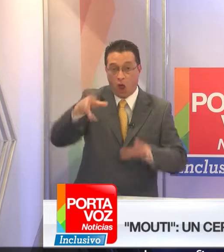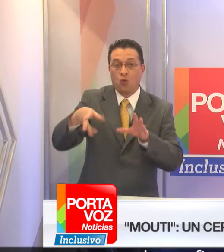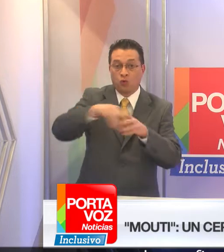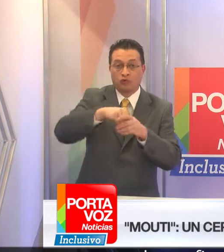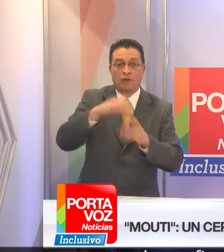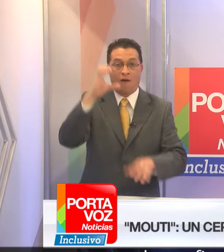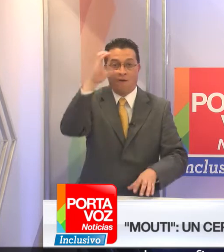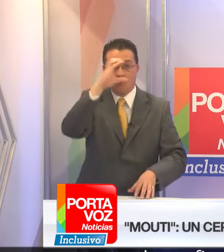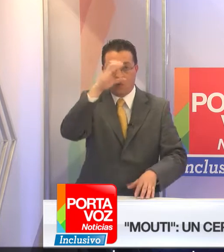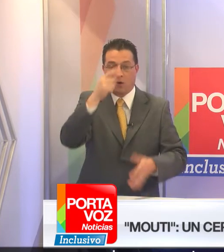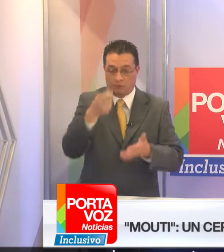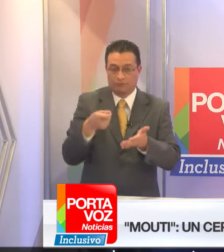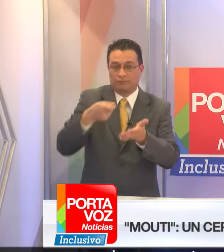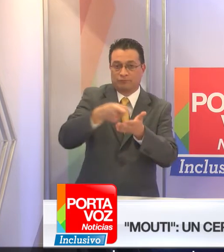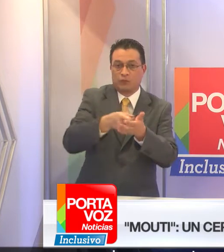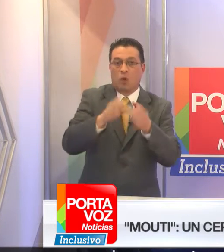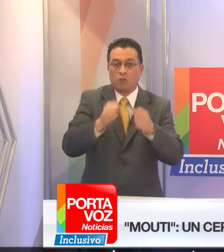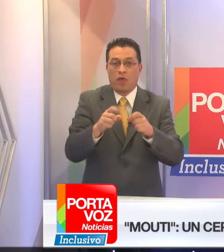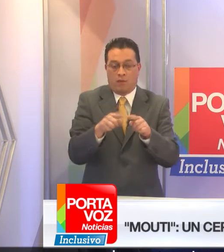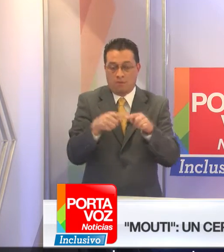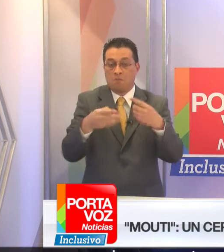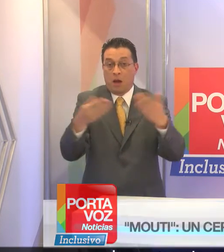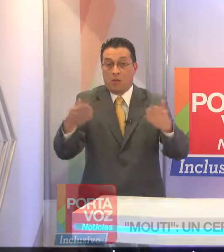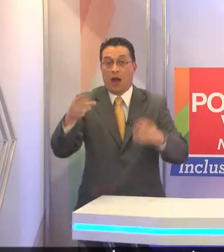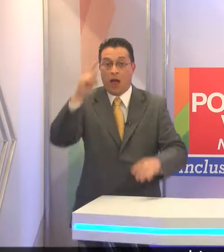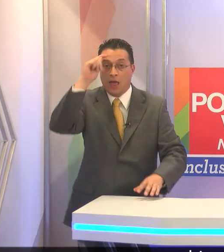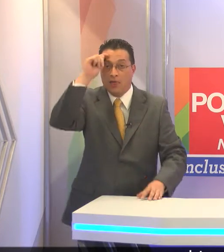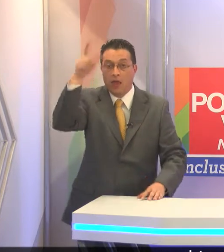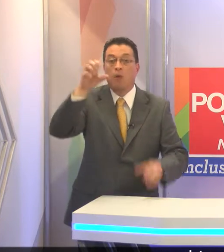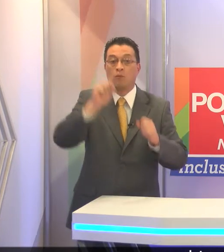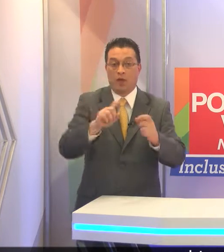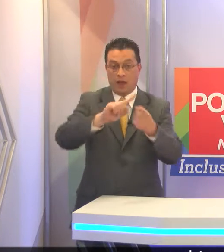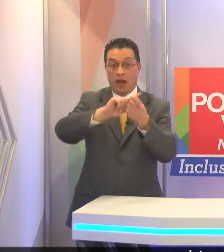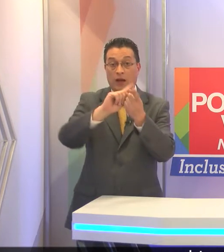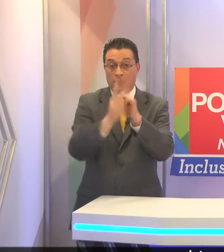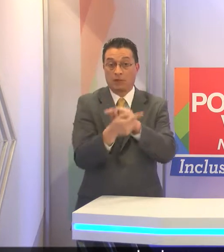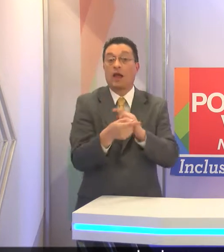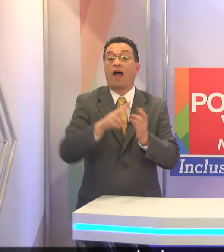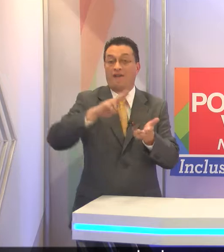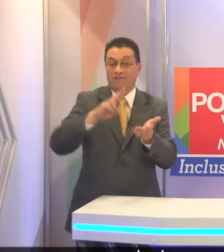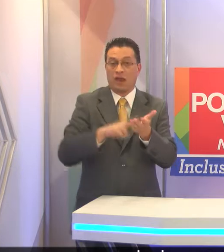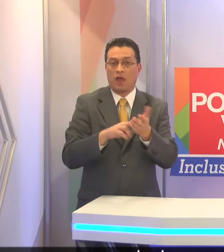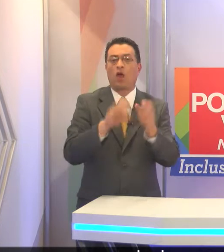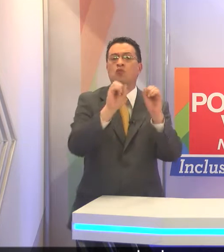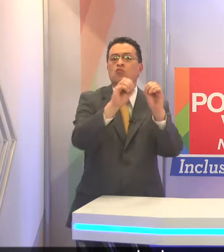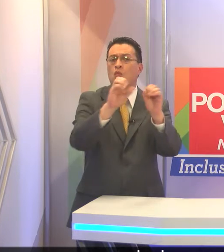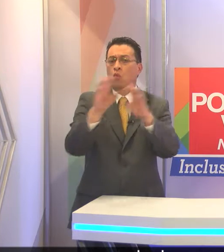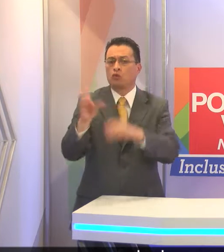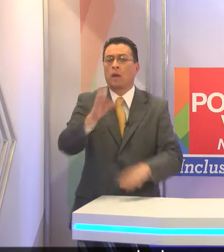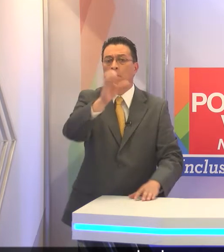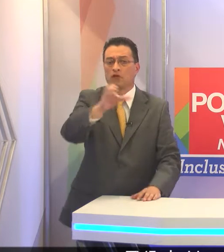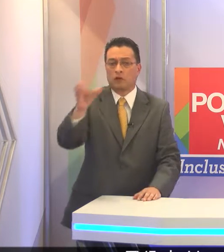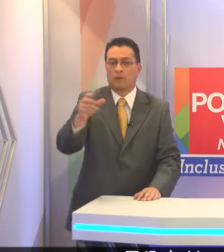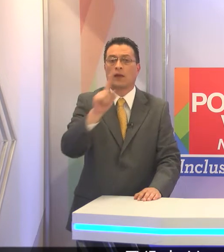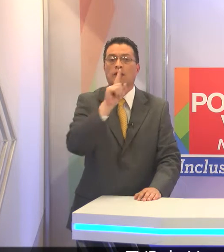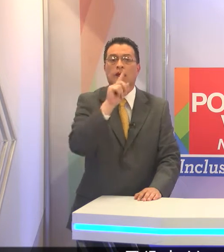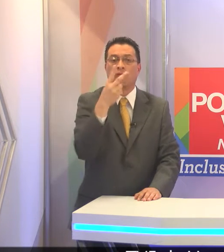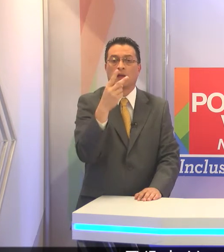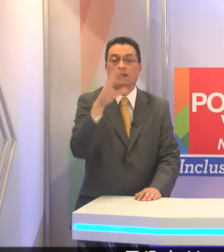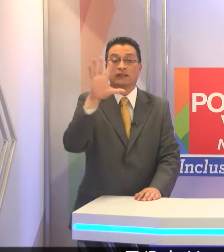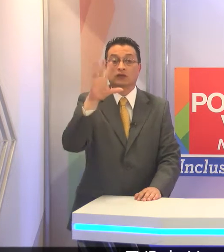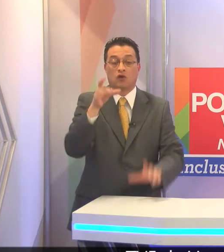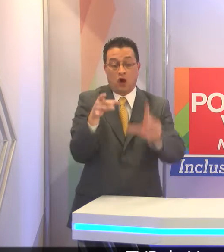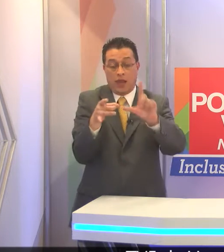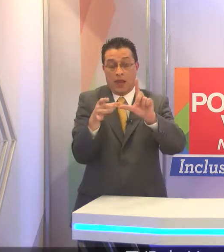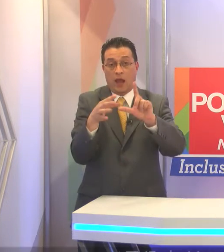que busca financiamiento para poder potenciar esta idea que puede cambiar la realidad de decenas de personas. TV5 de